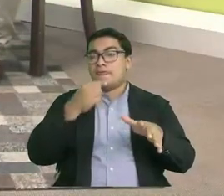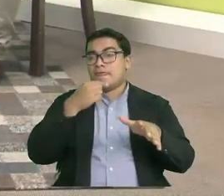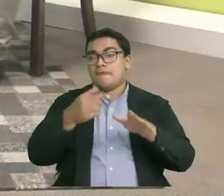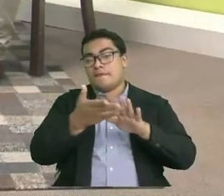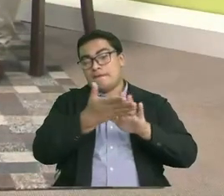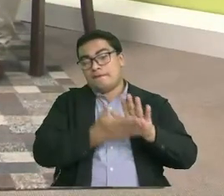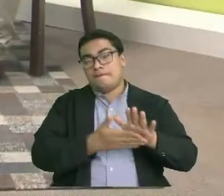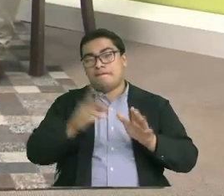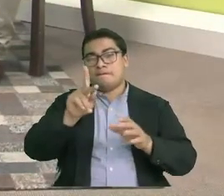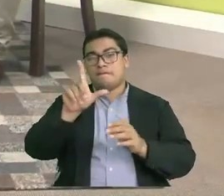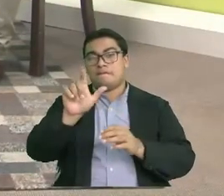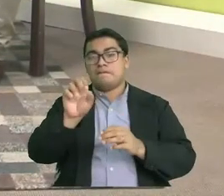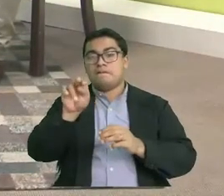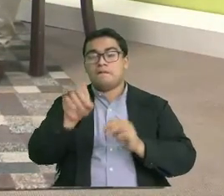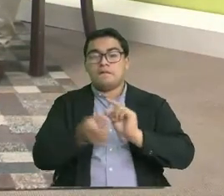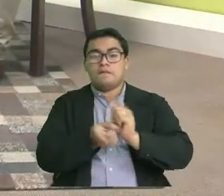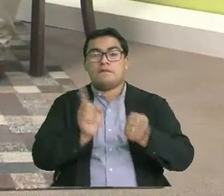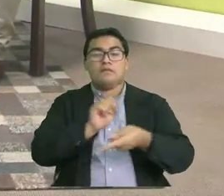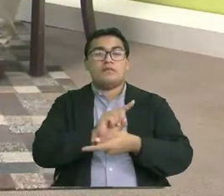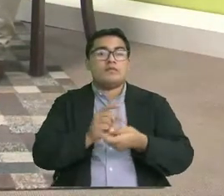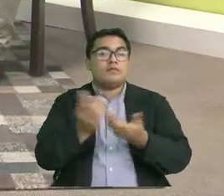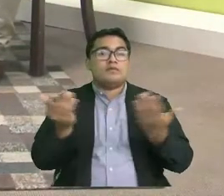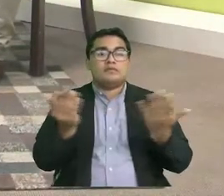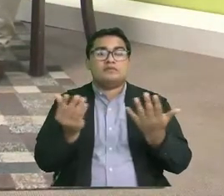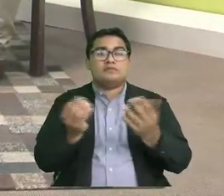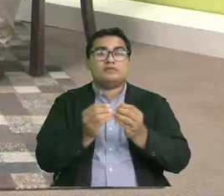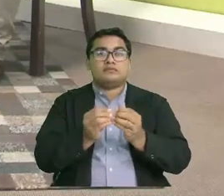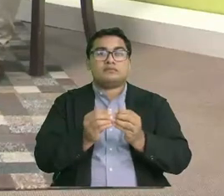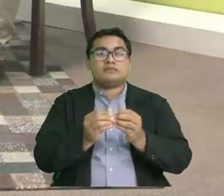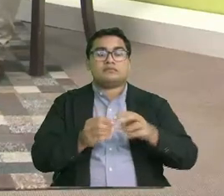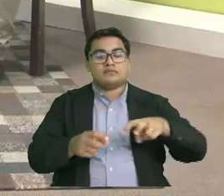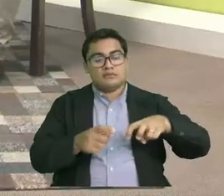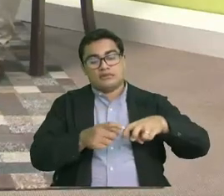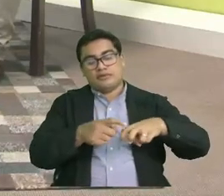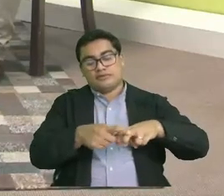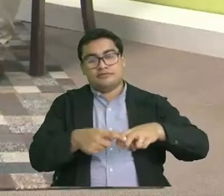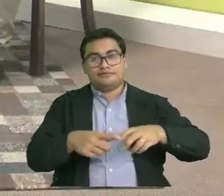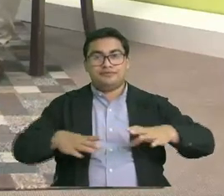plano, se modifica el resto de estructuras, rodilla y cadera.